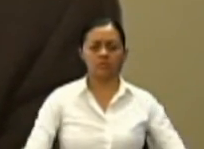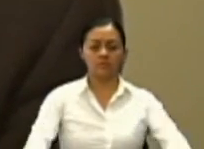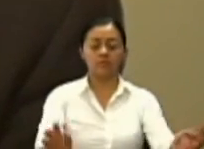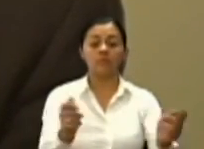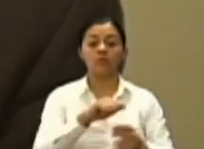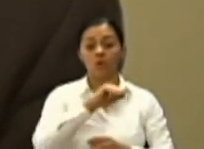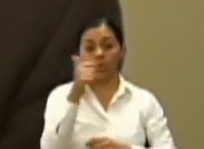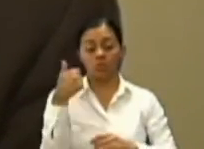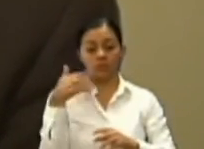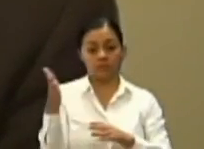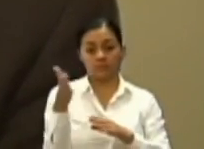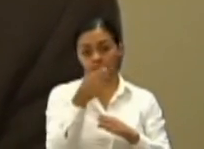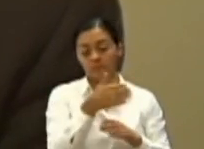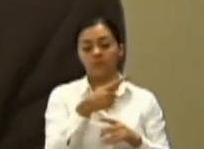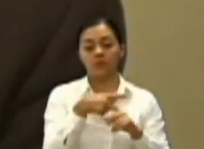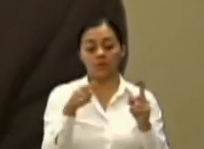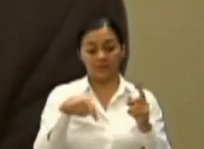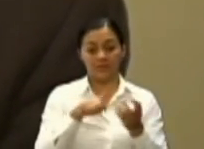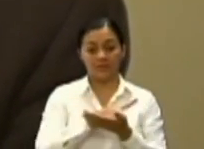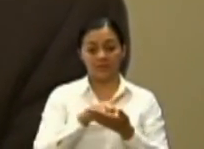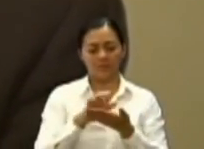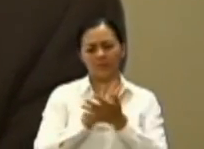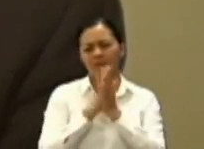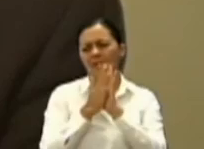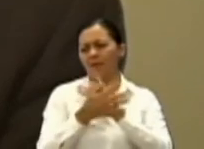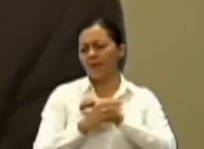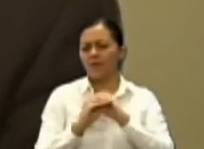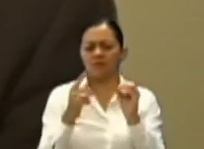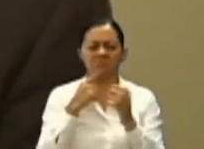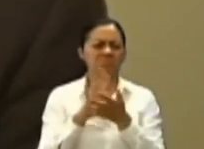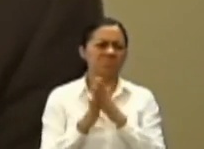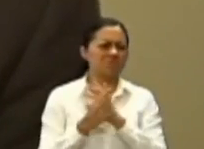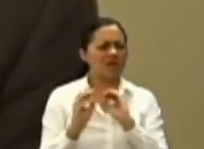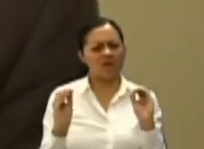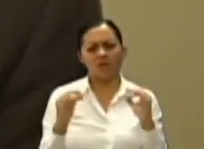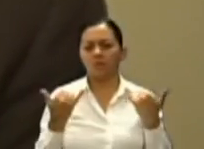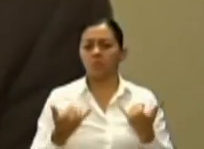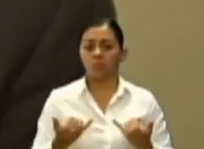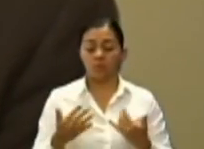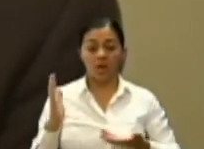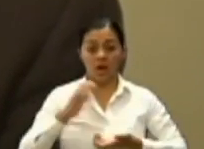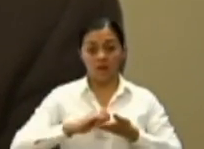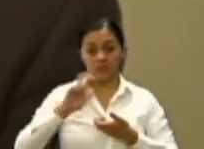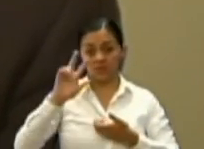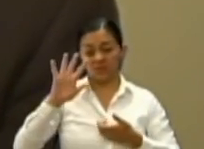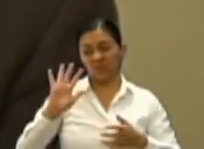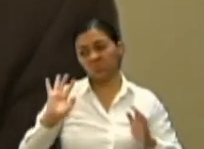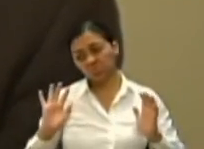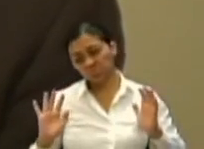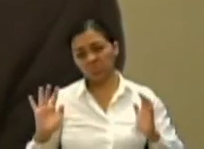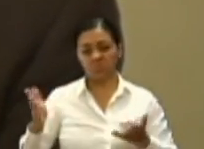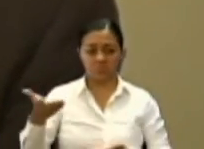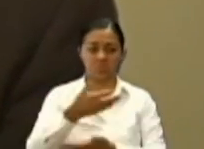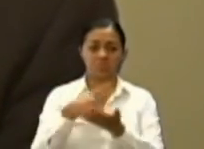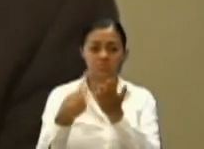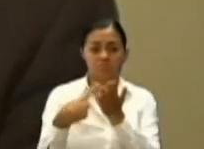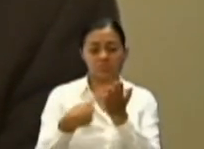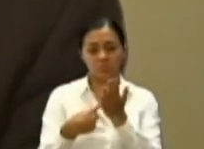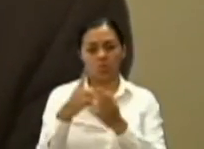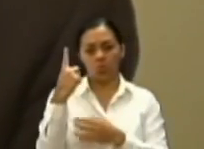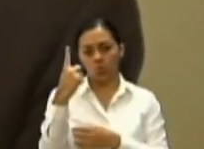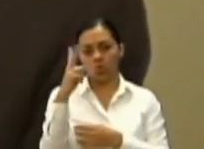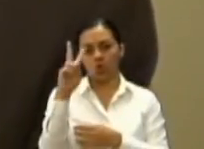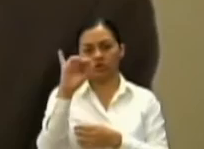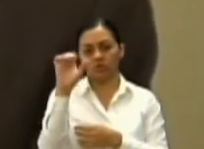esta semana nosotros no queríamos hacer absolutamente nada en un momento como alianza país hablamos del primero de